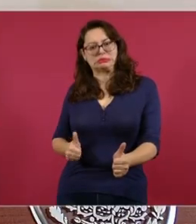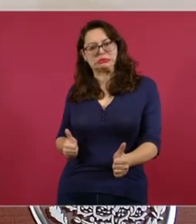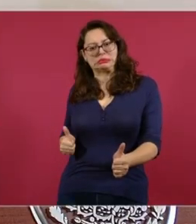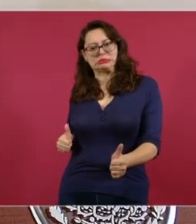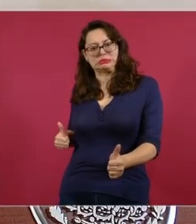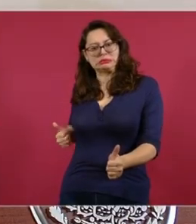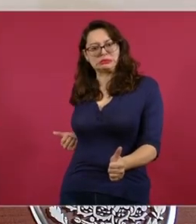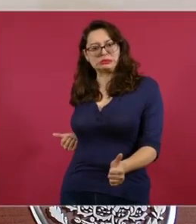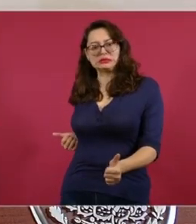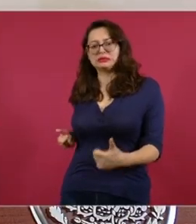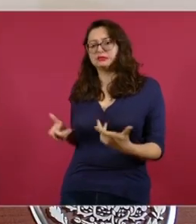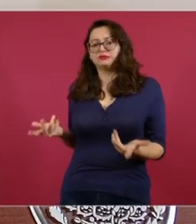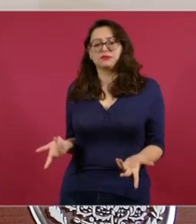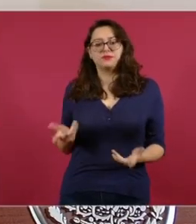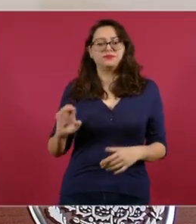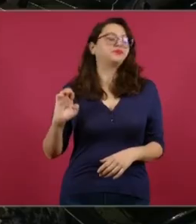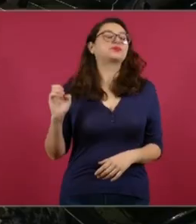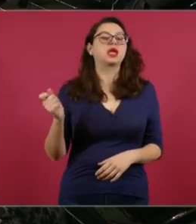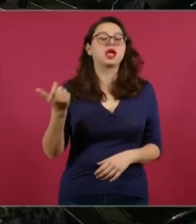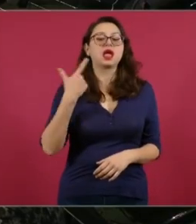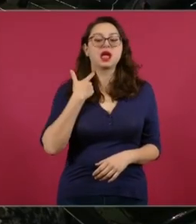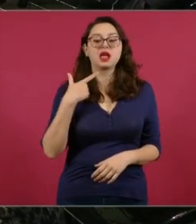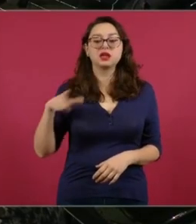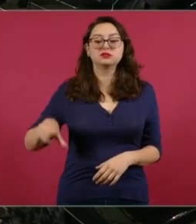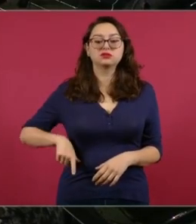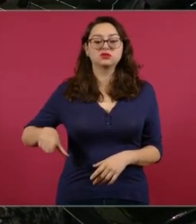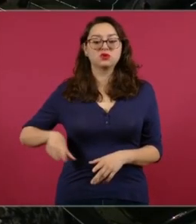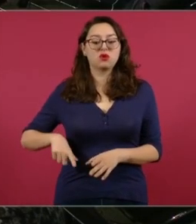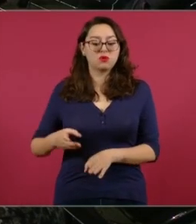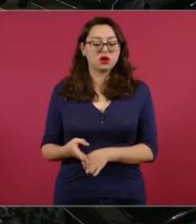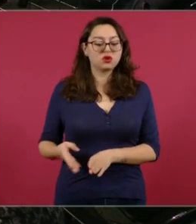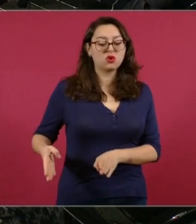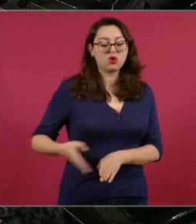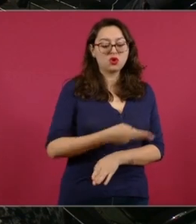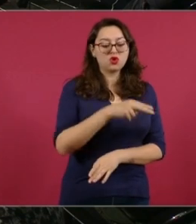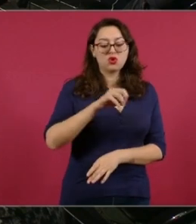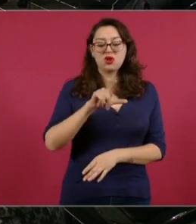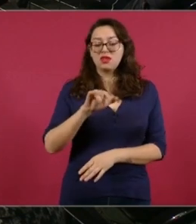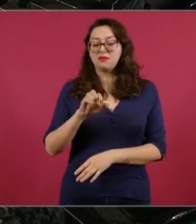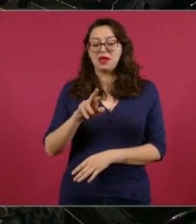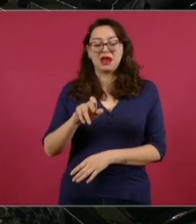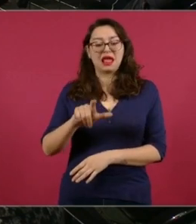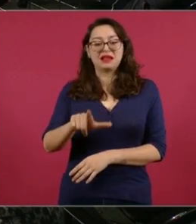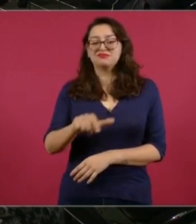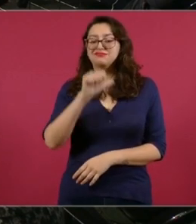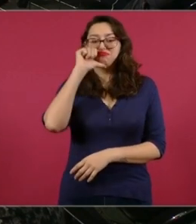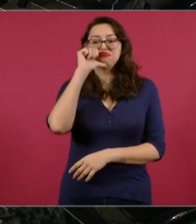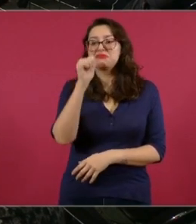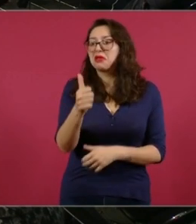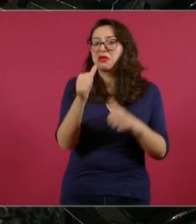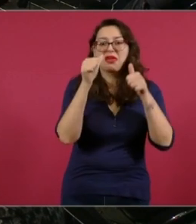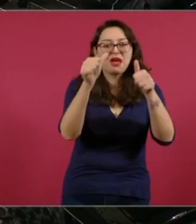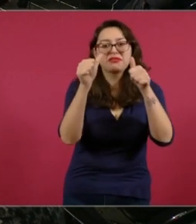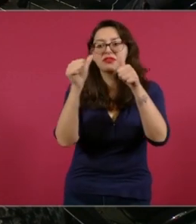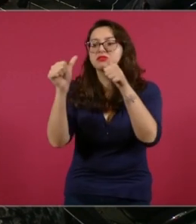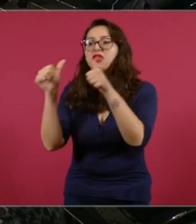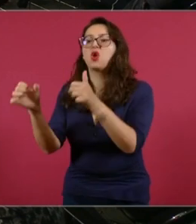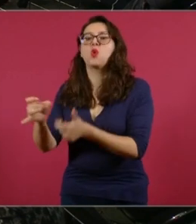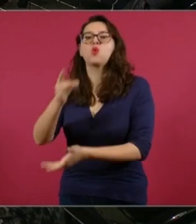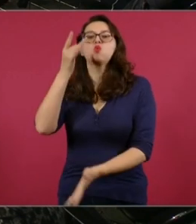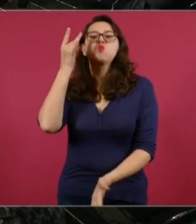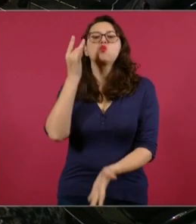Se dedicaron durante el periodo neoliberal a entregar concesiones,